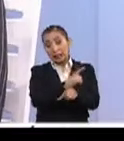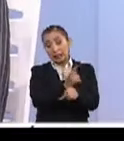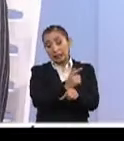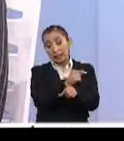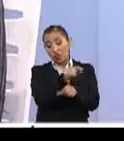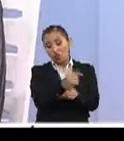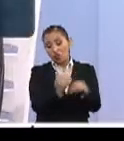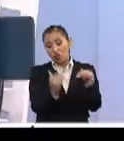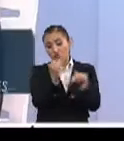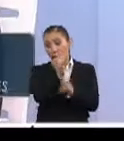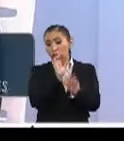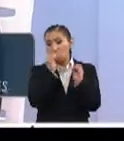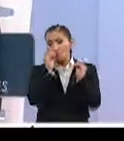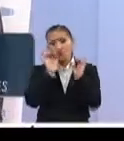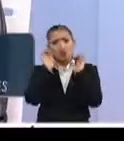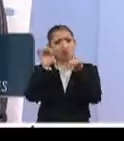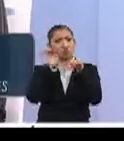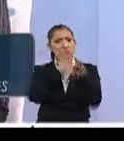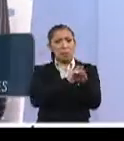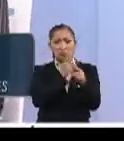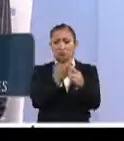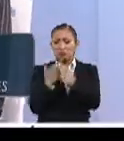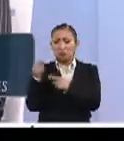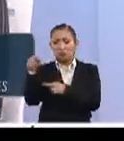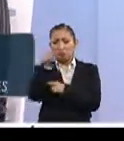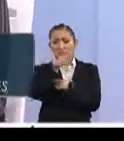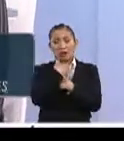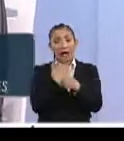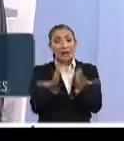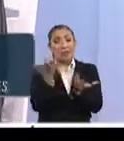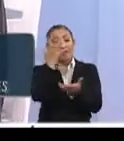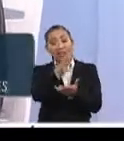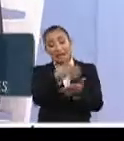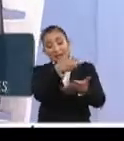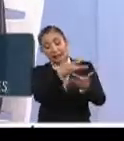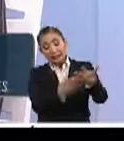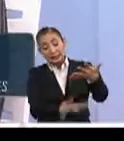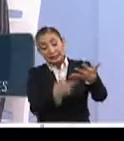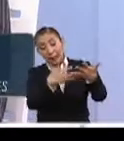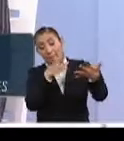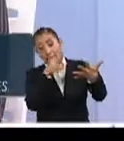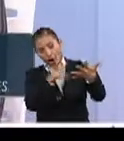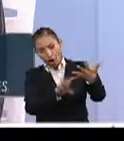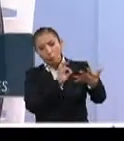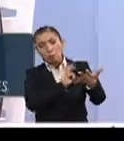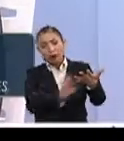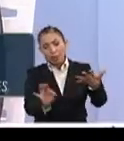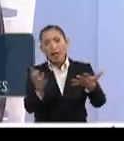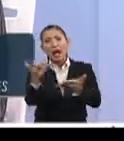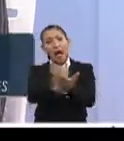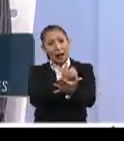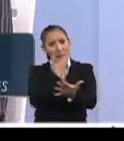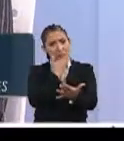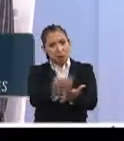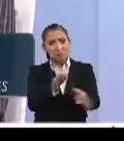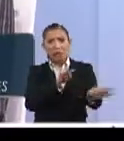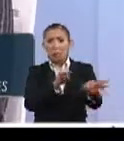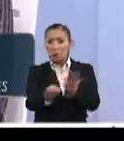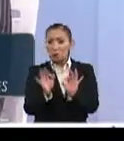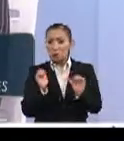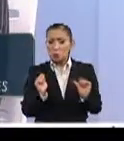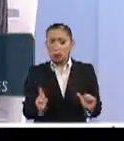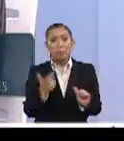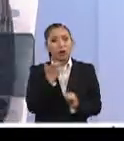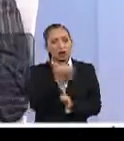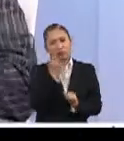con alto índice de empleabilidad. Está en el ranking de las 10 carreras con mejores ingresos. Entonces, por lo